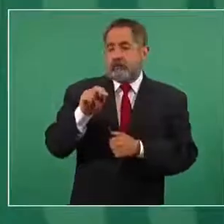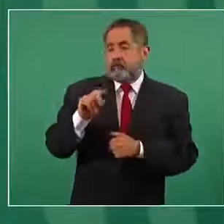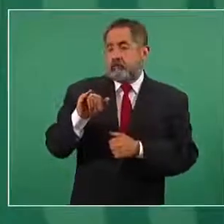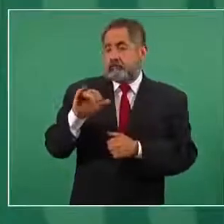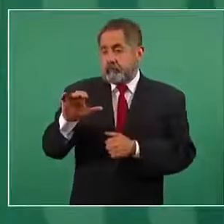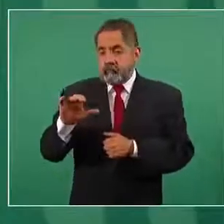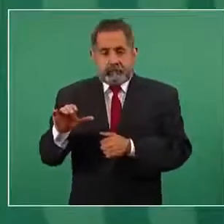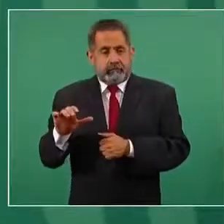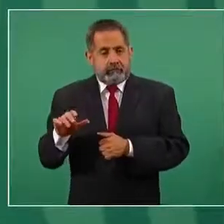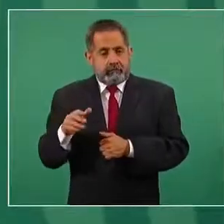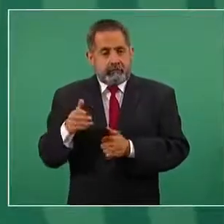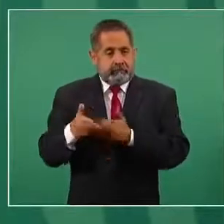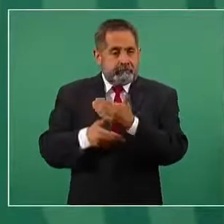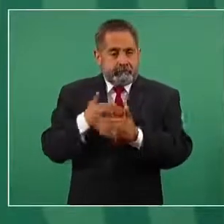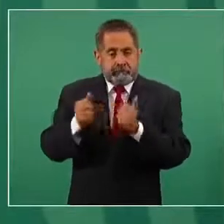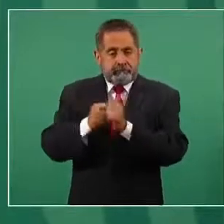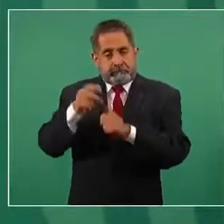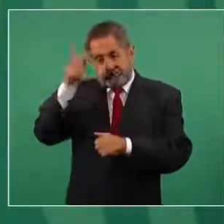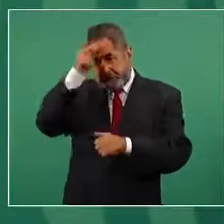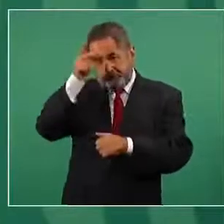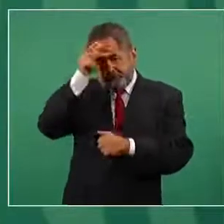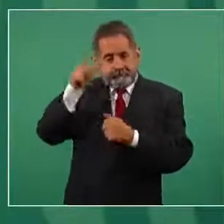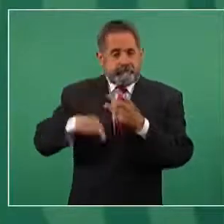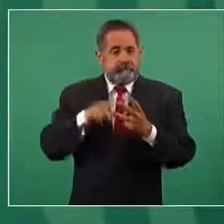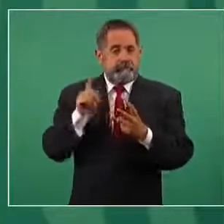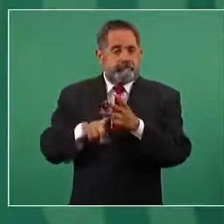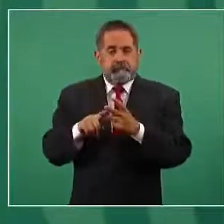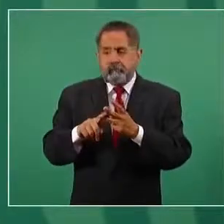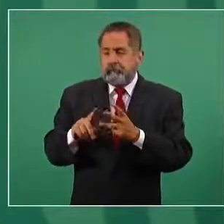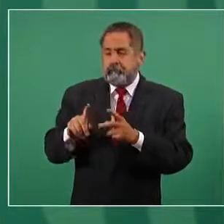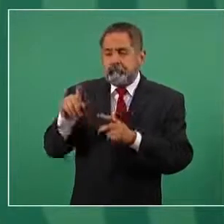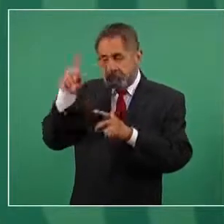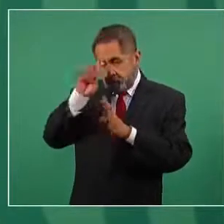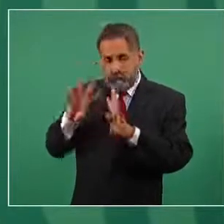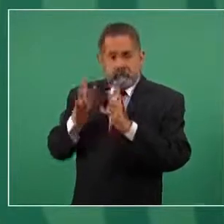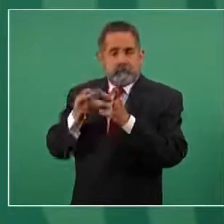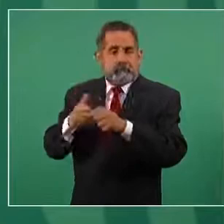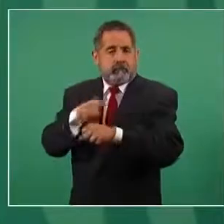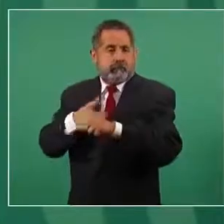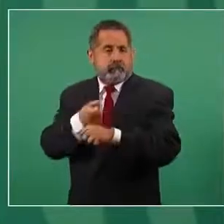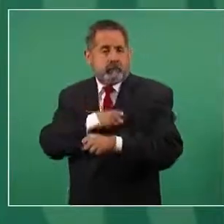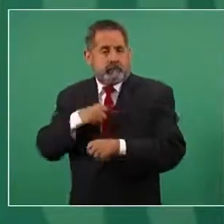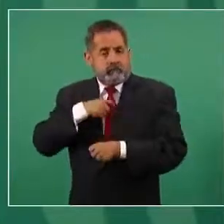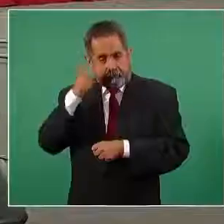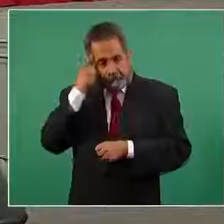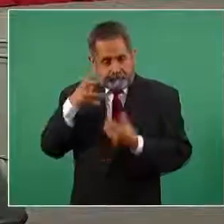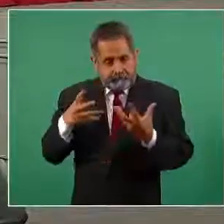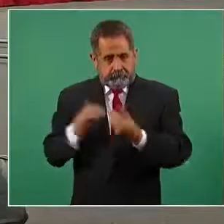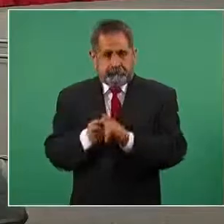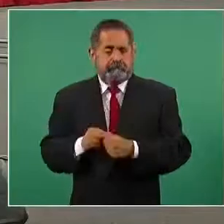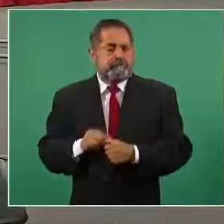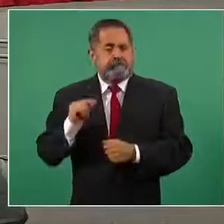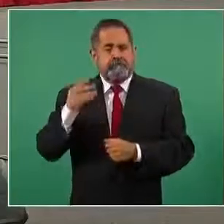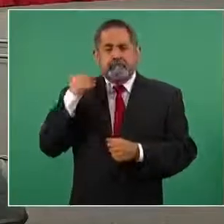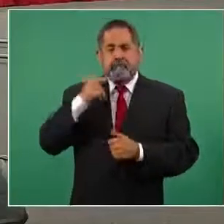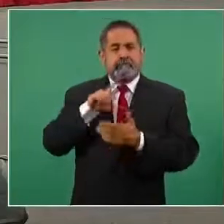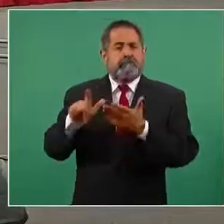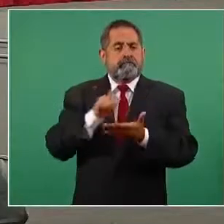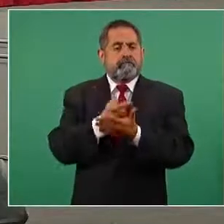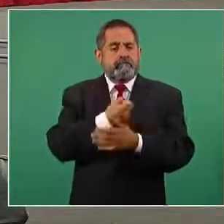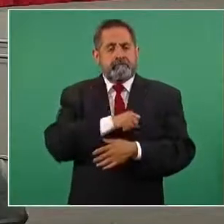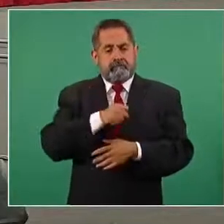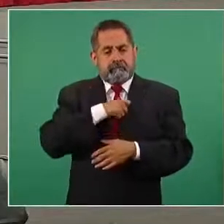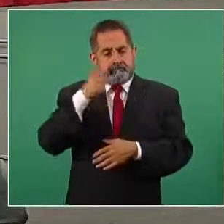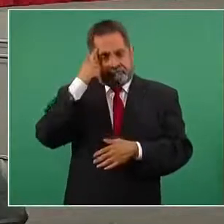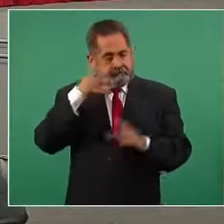sistemas de los servicios de atención psiquiátrica y el Consejo Nacional de Salud Mental. la reciente aprobación de la Ley General de Salud Mental, o la